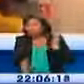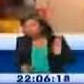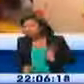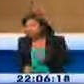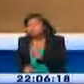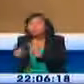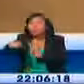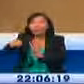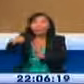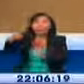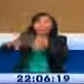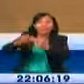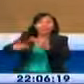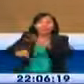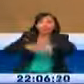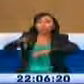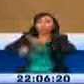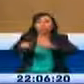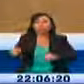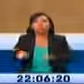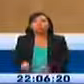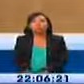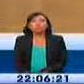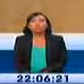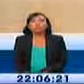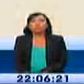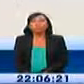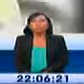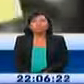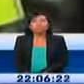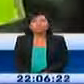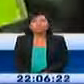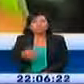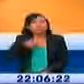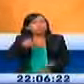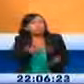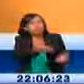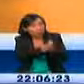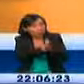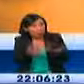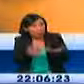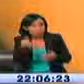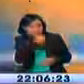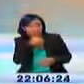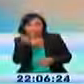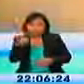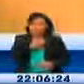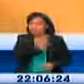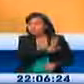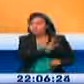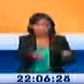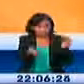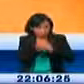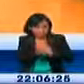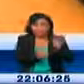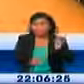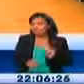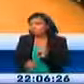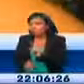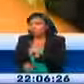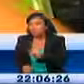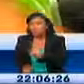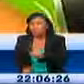su negocio. Ya ellas estaban ellos tomando cerveza, ya las cuatro que van a pedir. Cuando vengo a ver la otra cerveza, que me pide, cuando ella está atrás, ahí es que